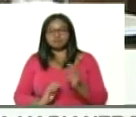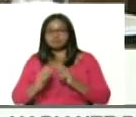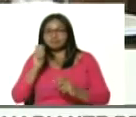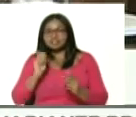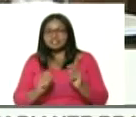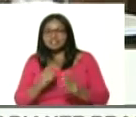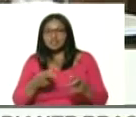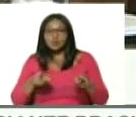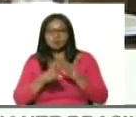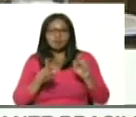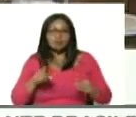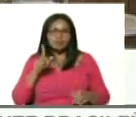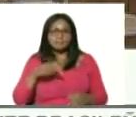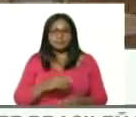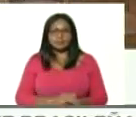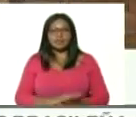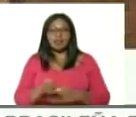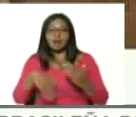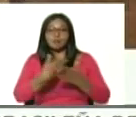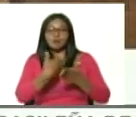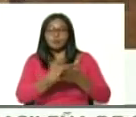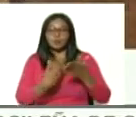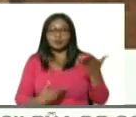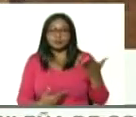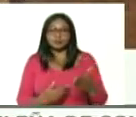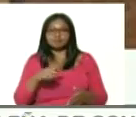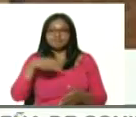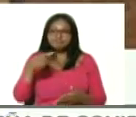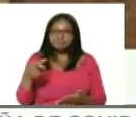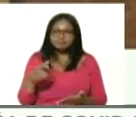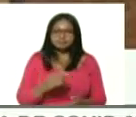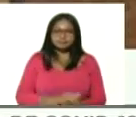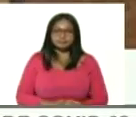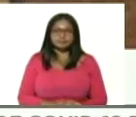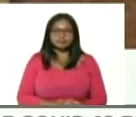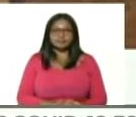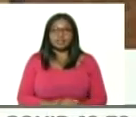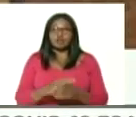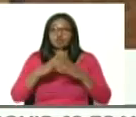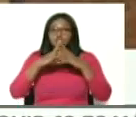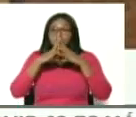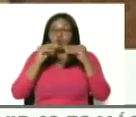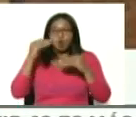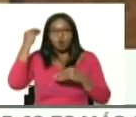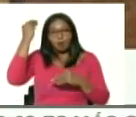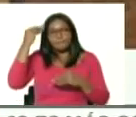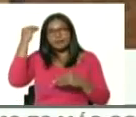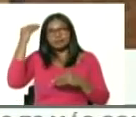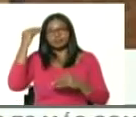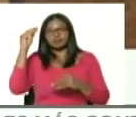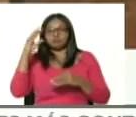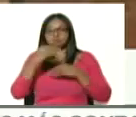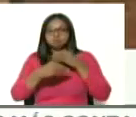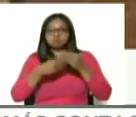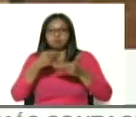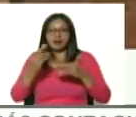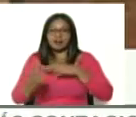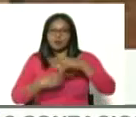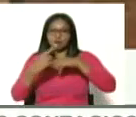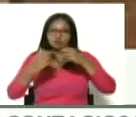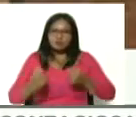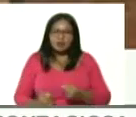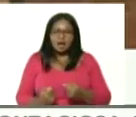antítesis y la propuesta, ¿verdad? Ahí es donde todo el pensamiento dialéctico, materialista,